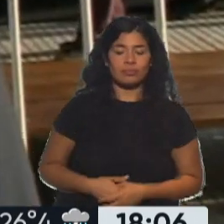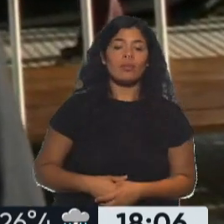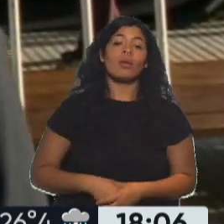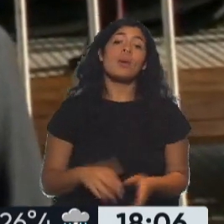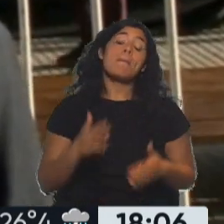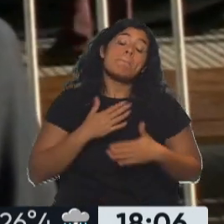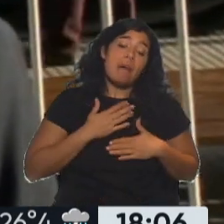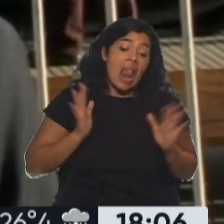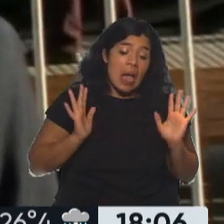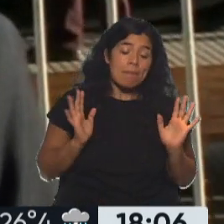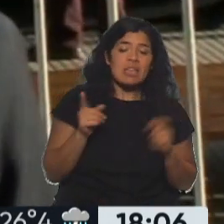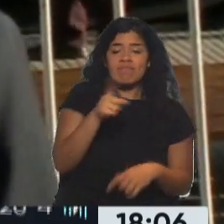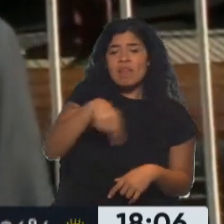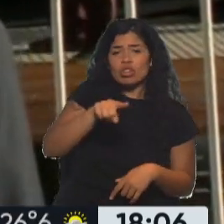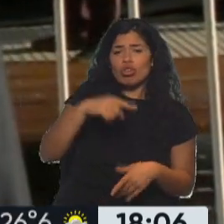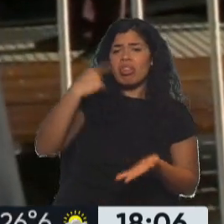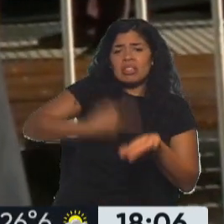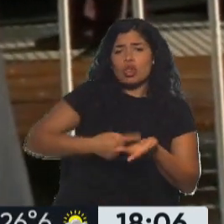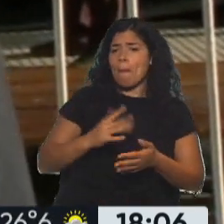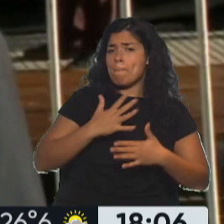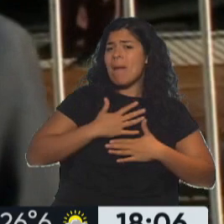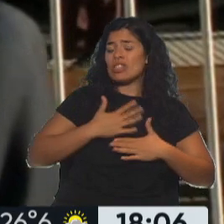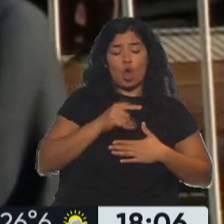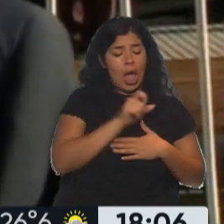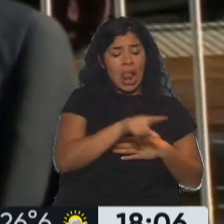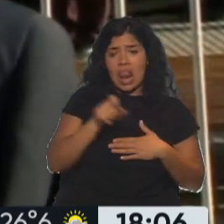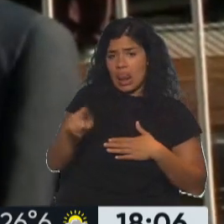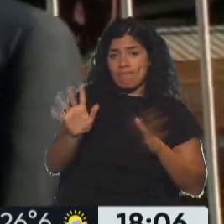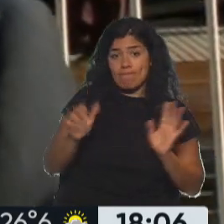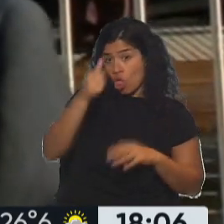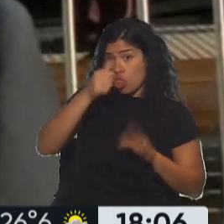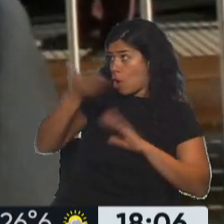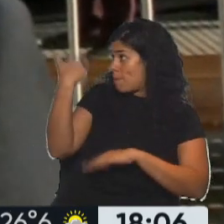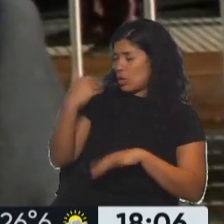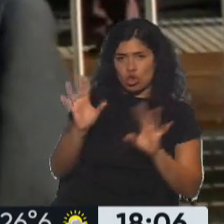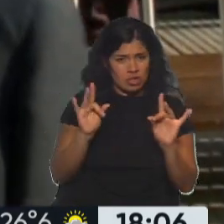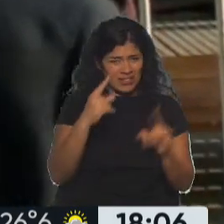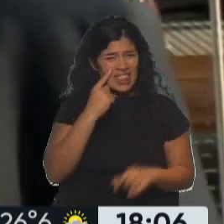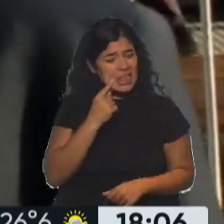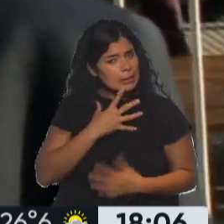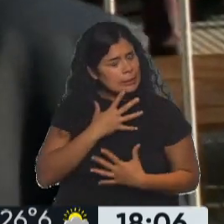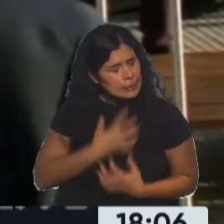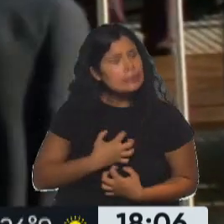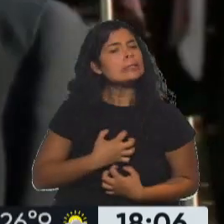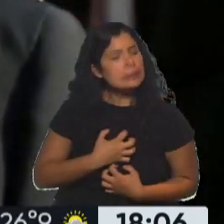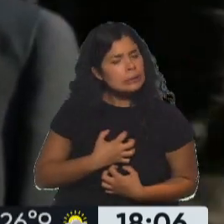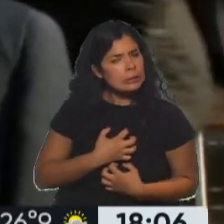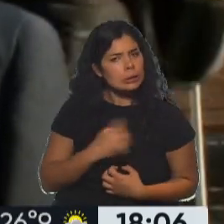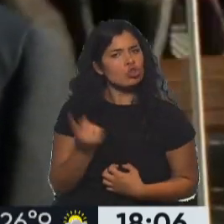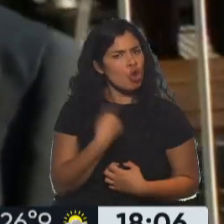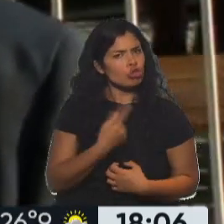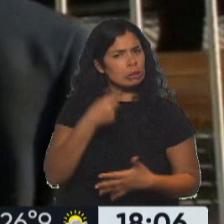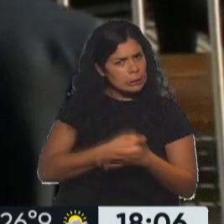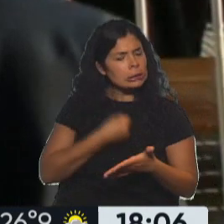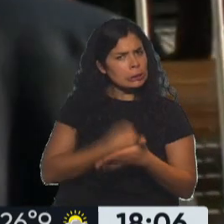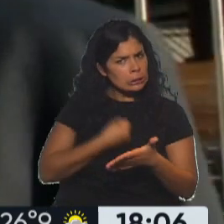creo que había que en el momento post-derrota del domingo tan difícil para todos, un día muy triste para todos los que trabajamos para la